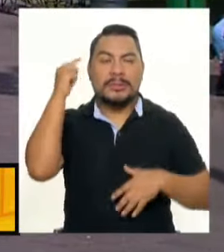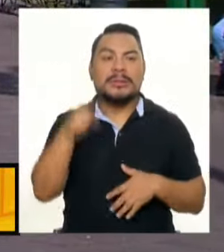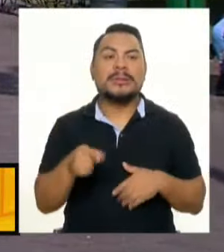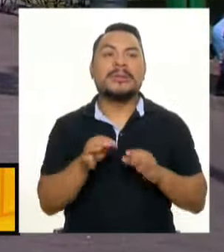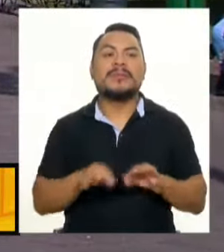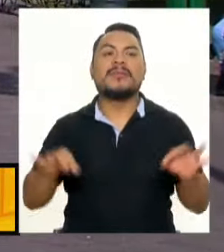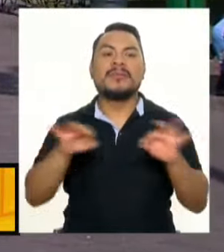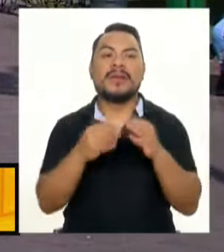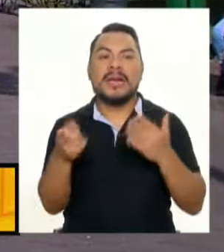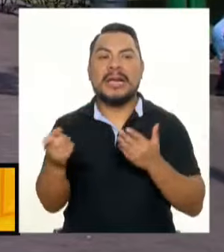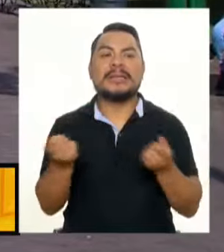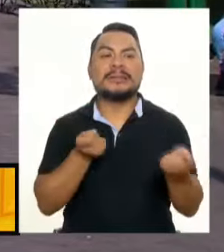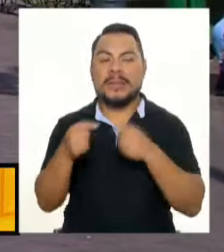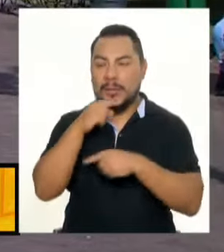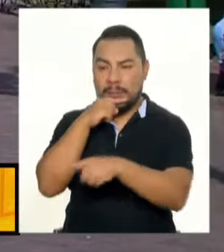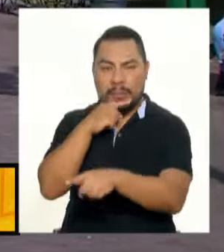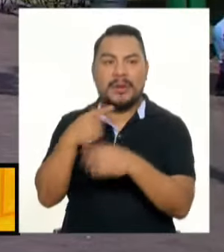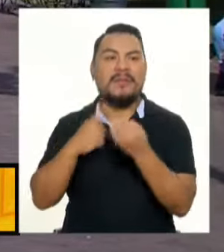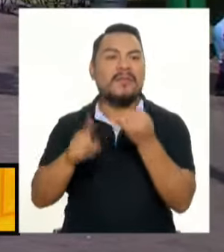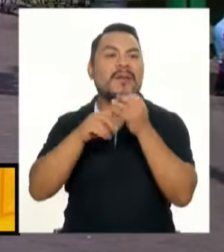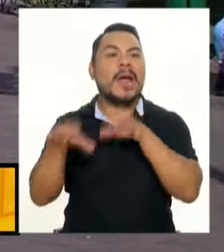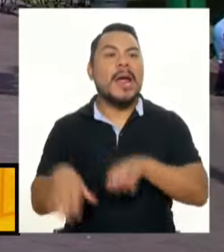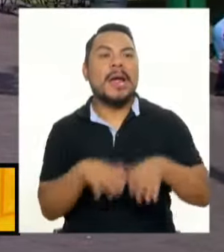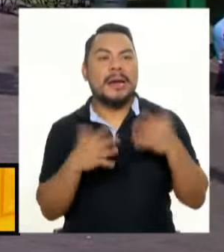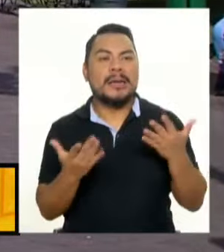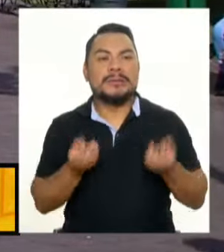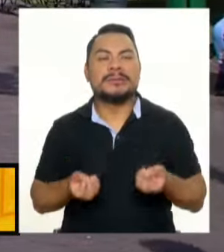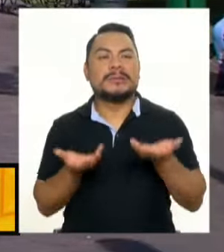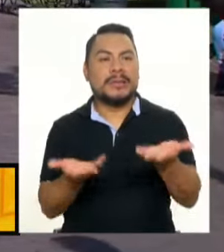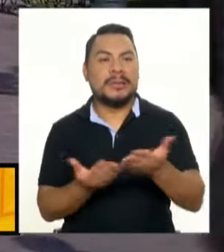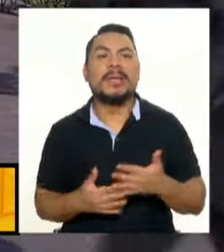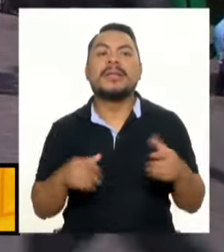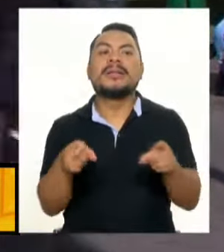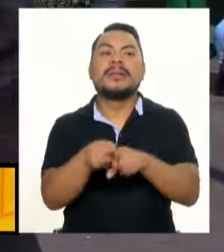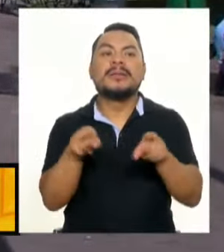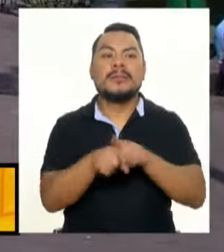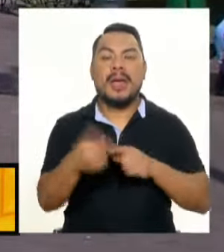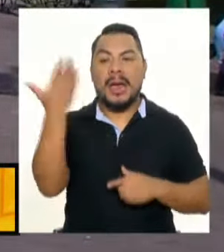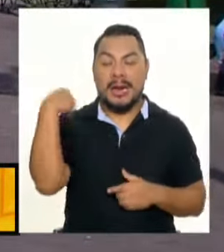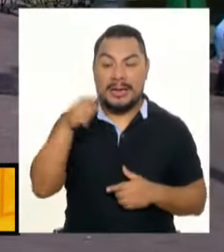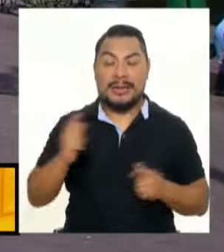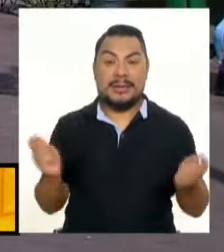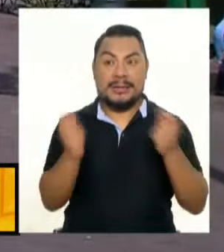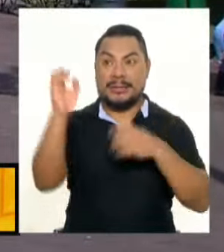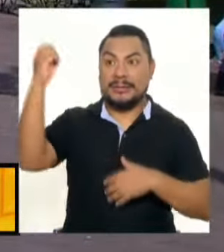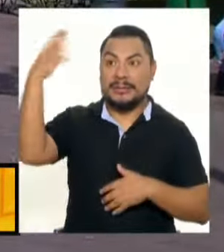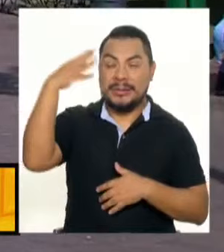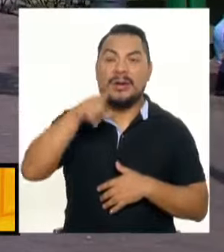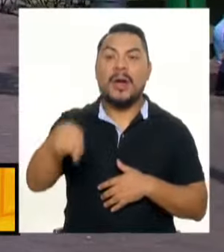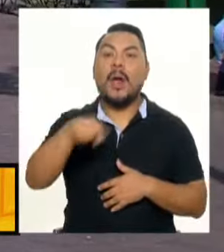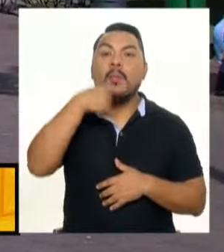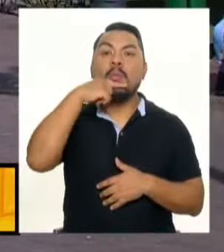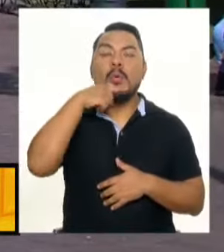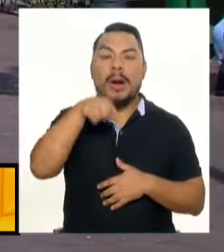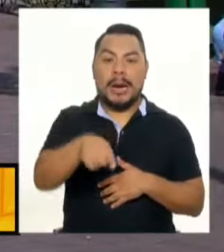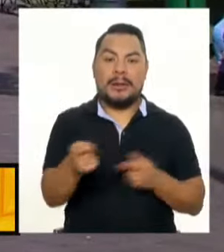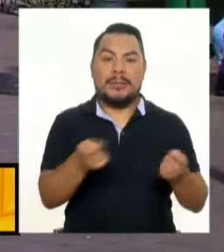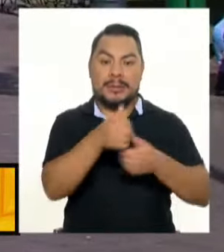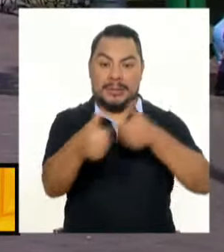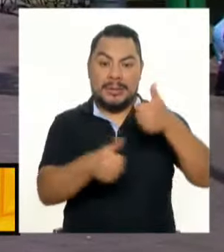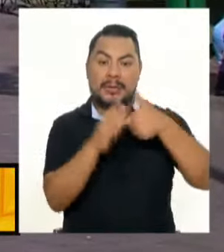fundamental, era la que dirigía ciertas actividades que se daban, inclusive en el Inti Raymi es la que encabeza todo el séquito de las mujeres, que